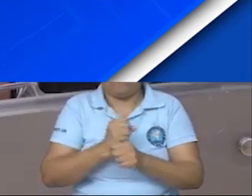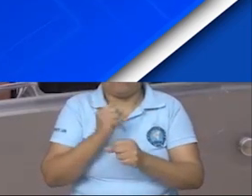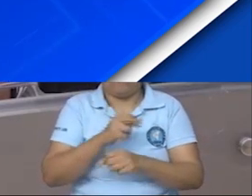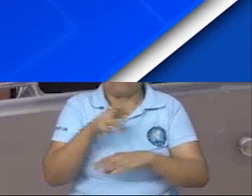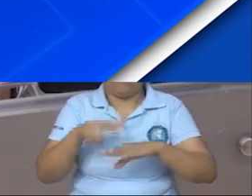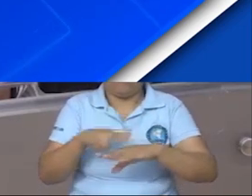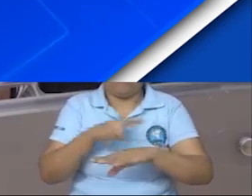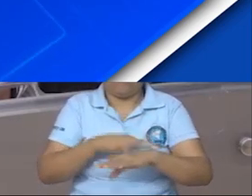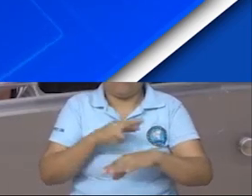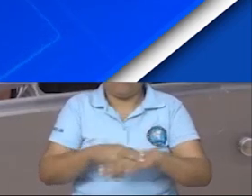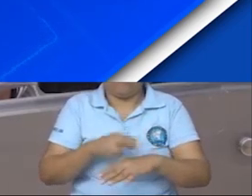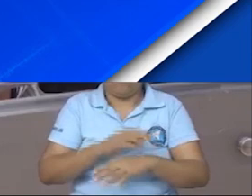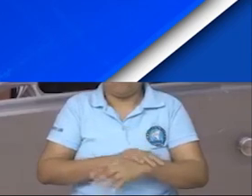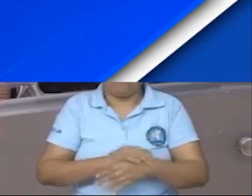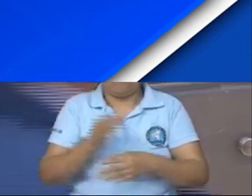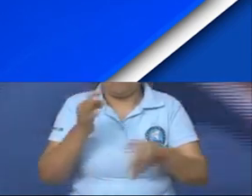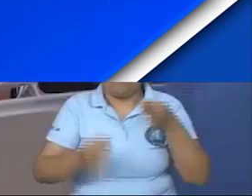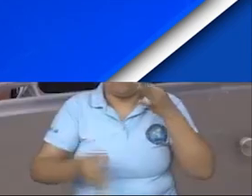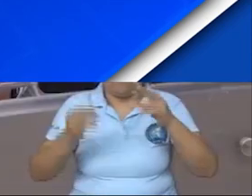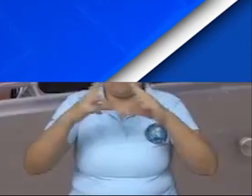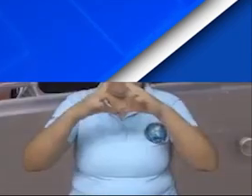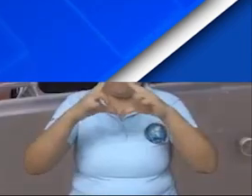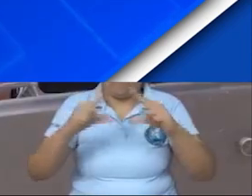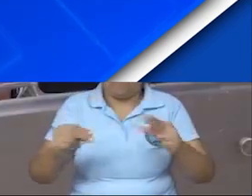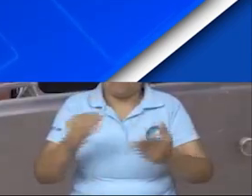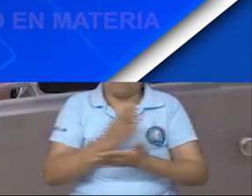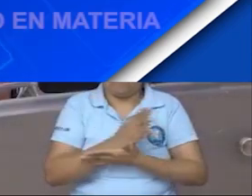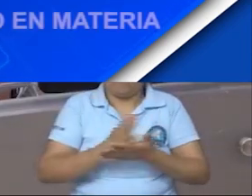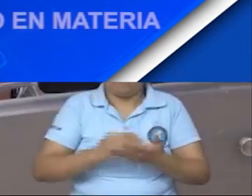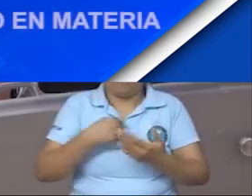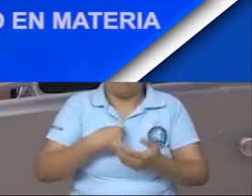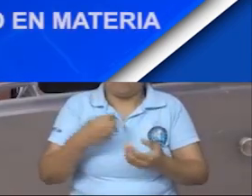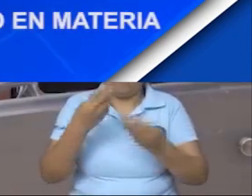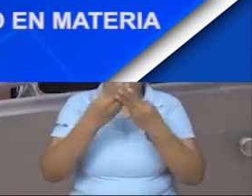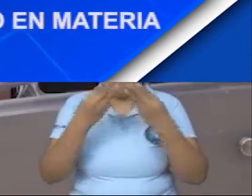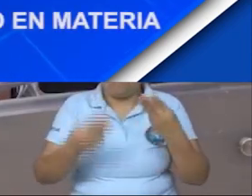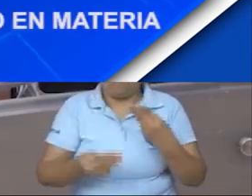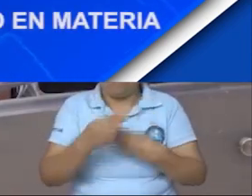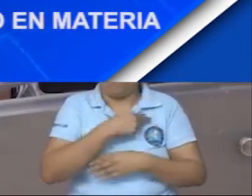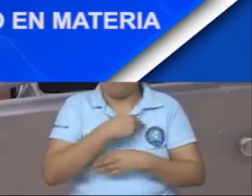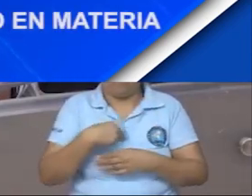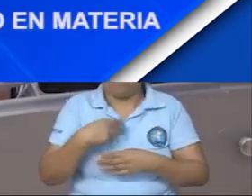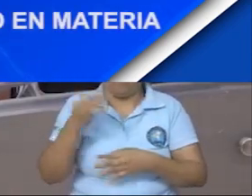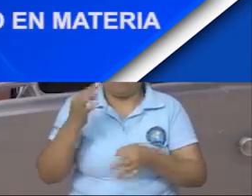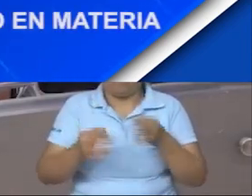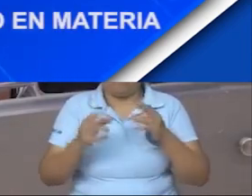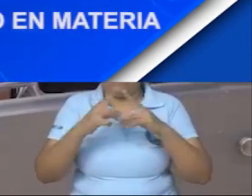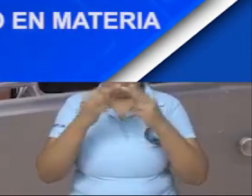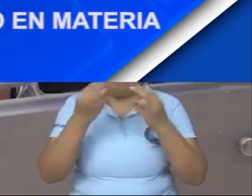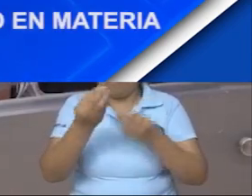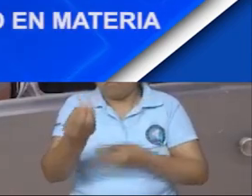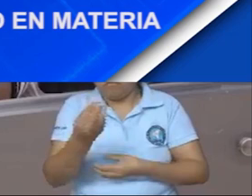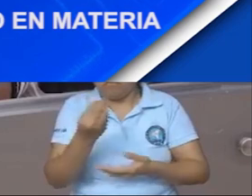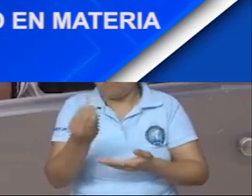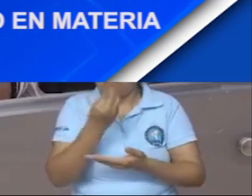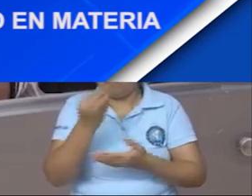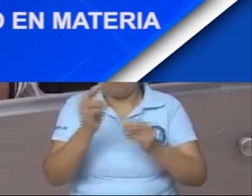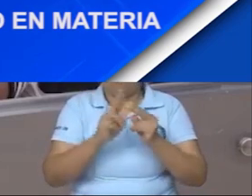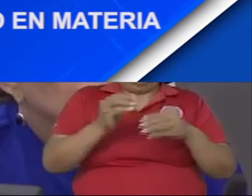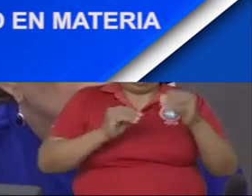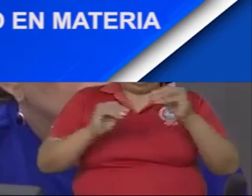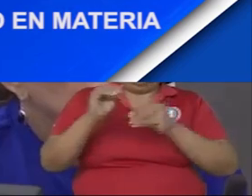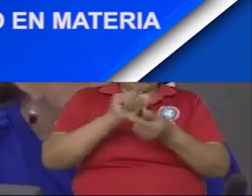una norma al digesto jurídico nicaragüense de materia de soberanía y seguridad alimentaria y